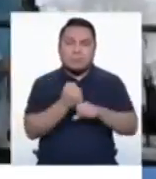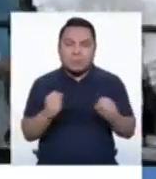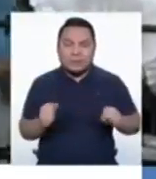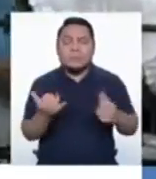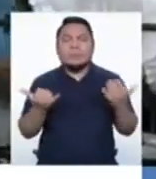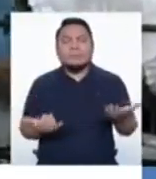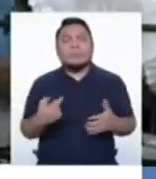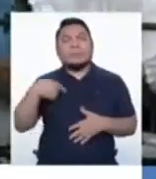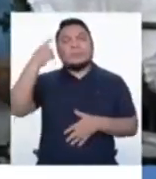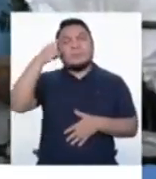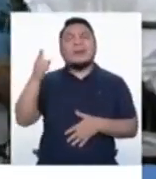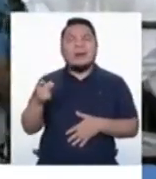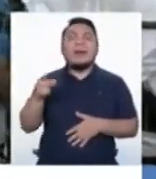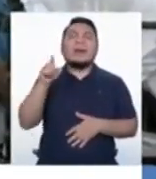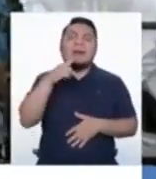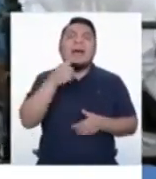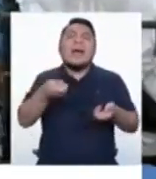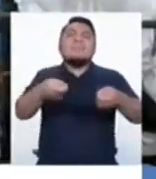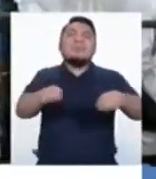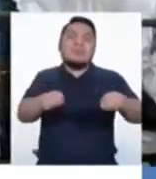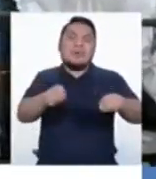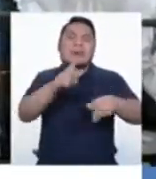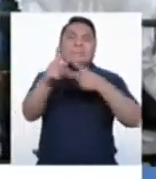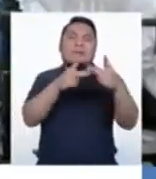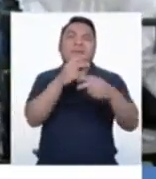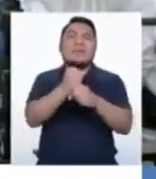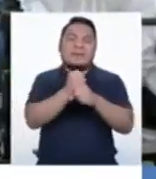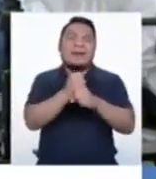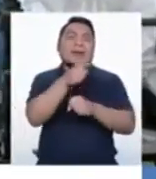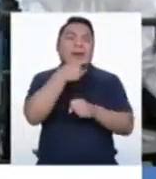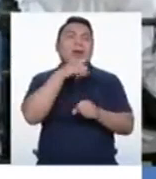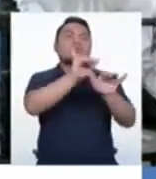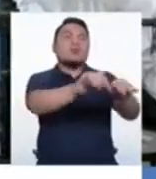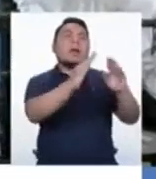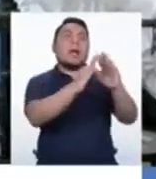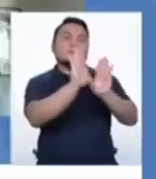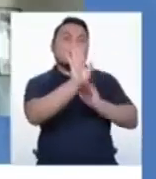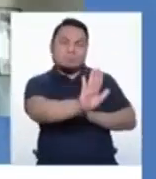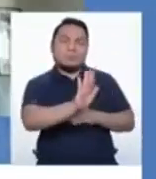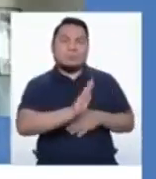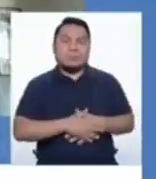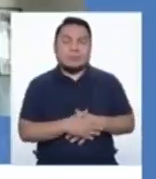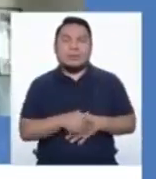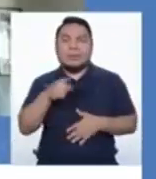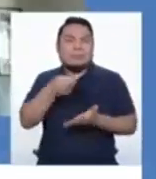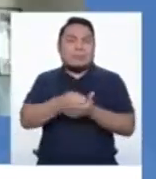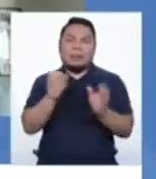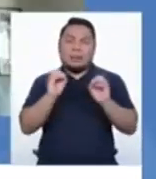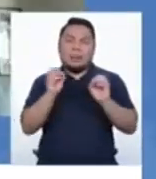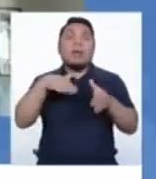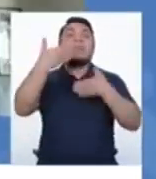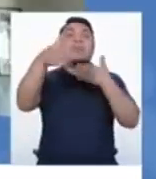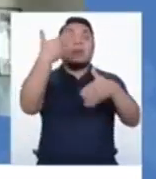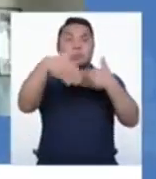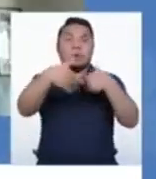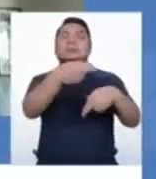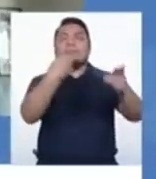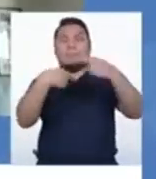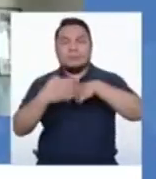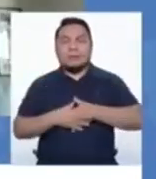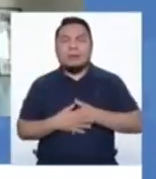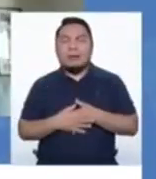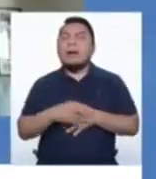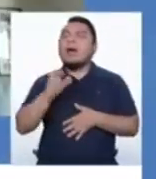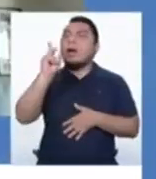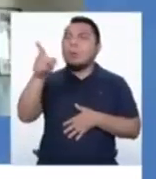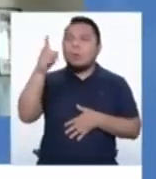casos aplicará la suspensión perfecta de labores. Para decirlo entonces en términos, digamos, más ligeros de procesar,